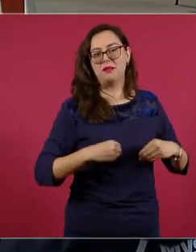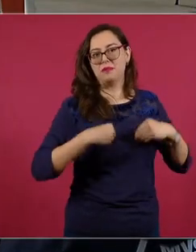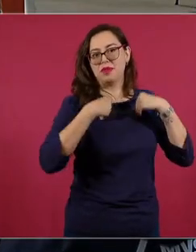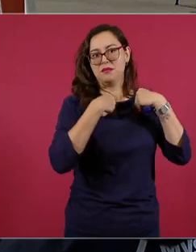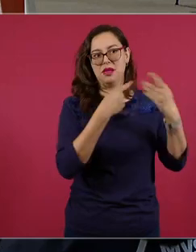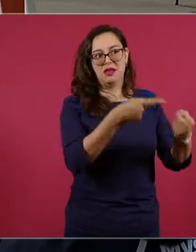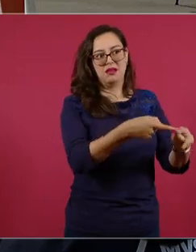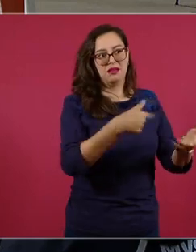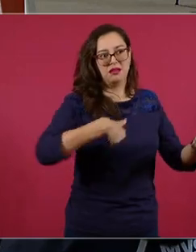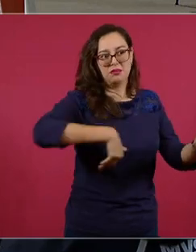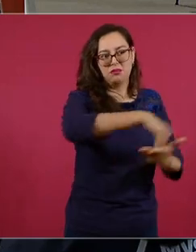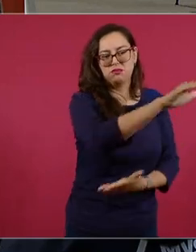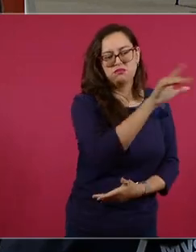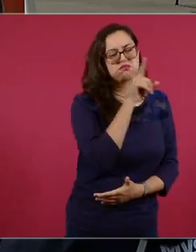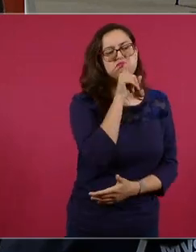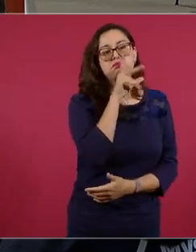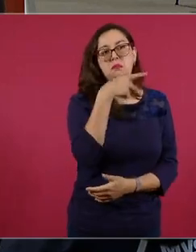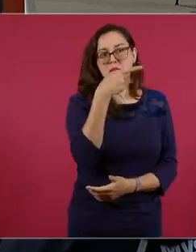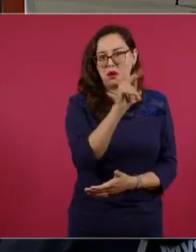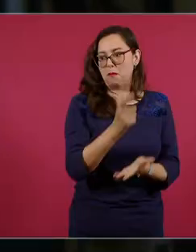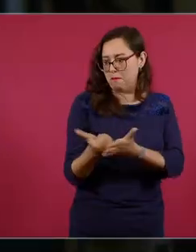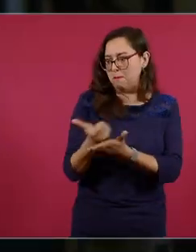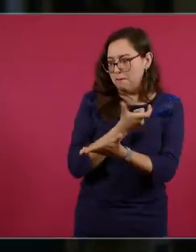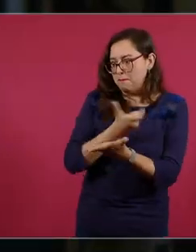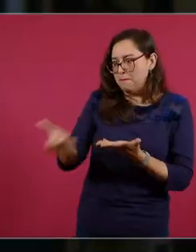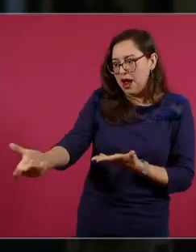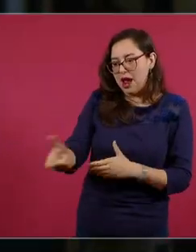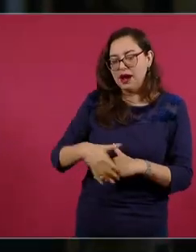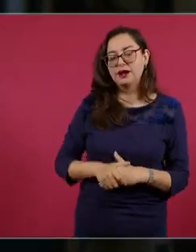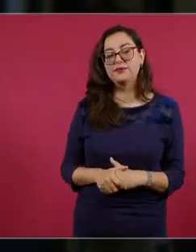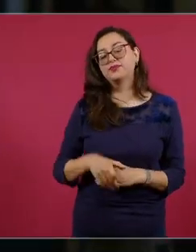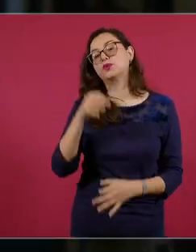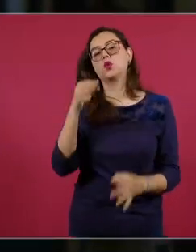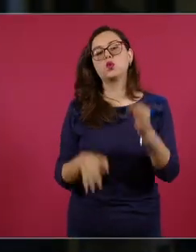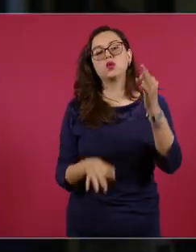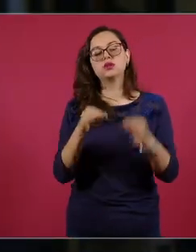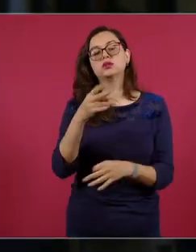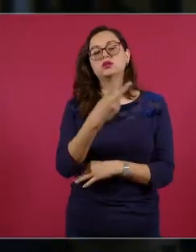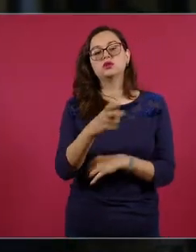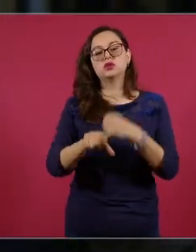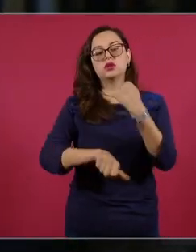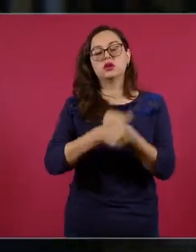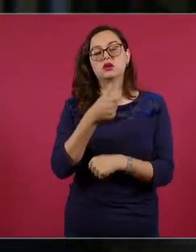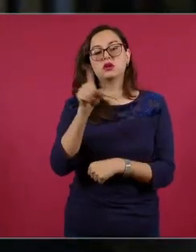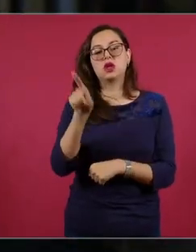esas tierras. El juicio es el número